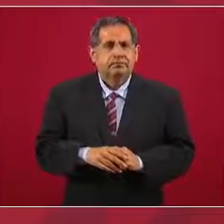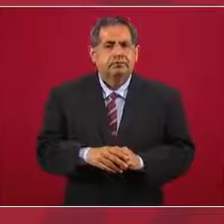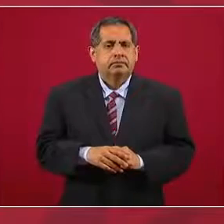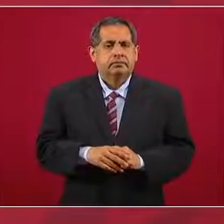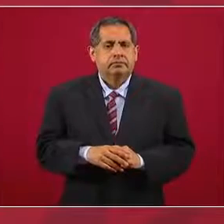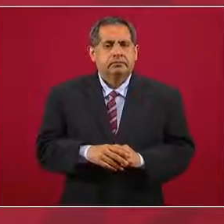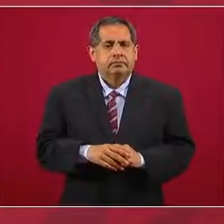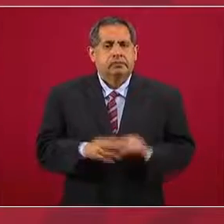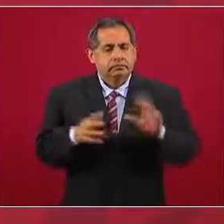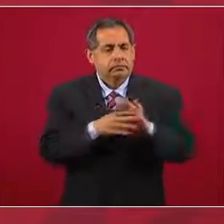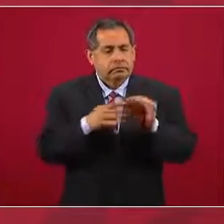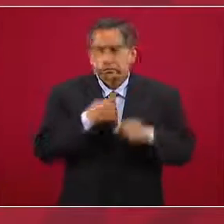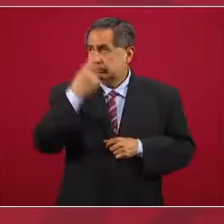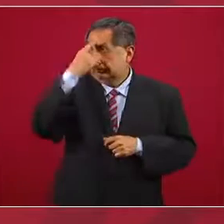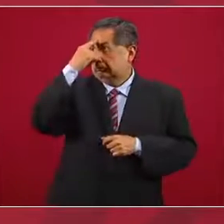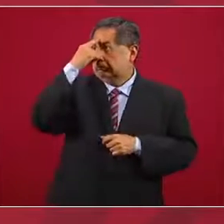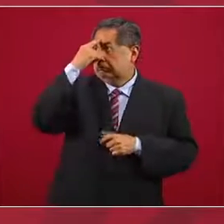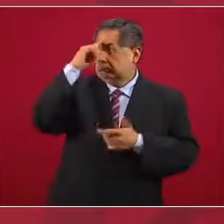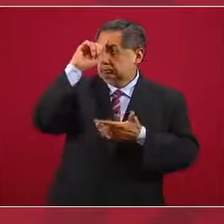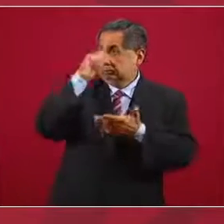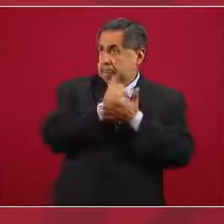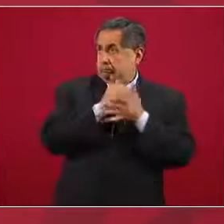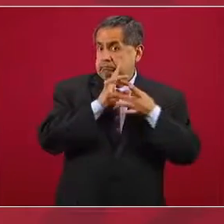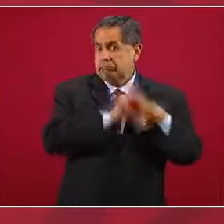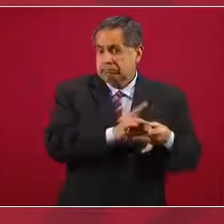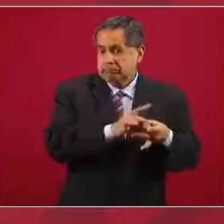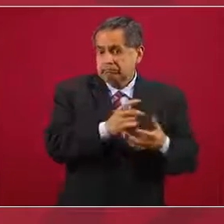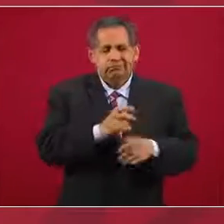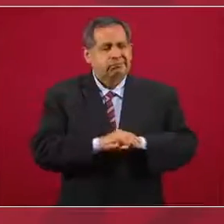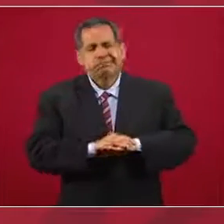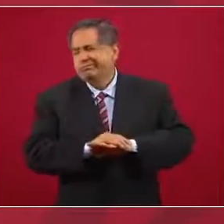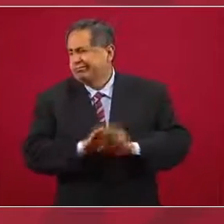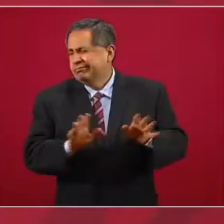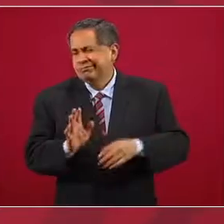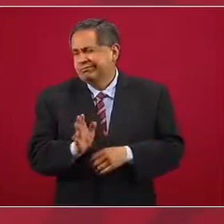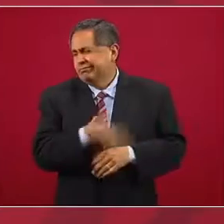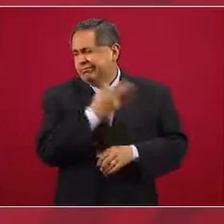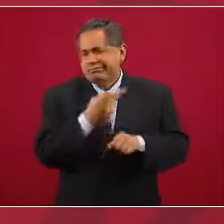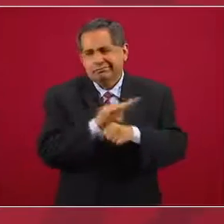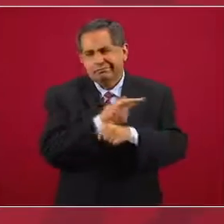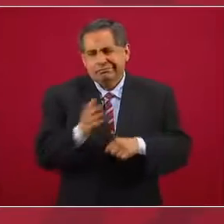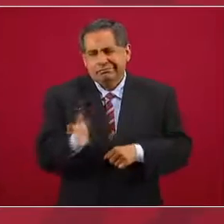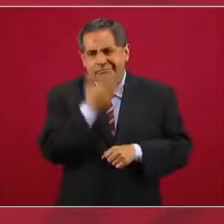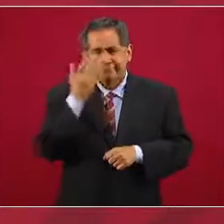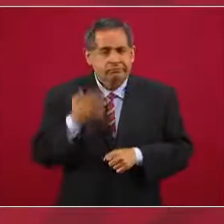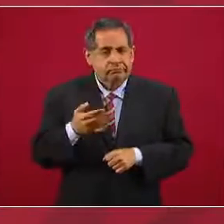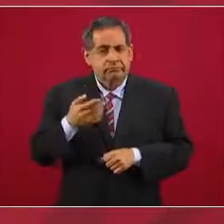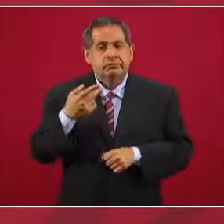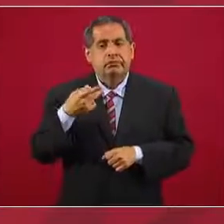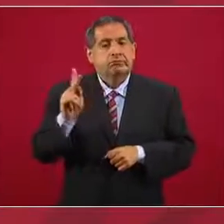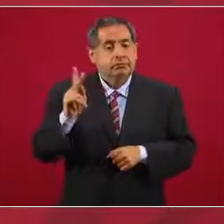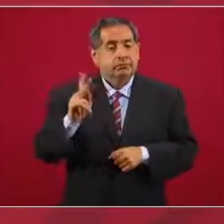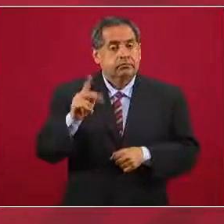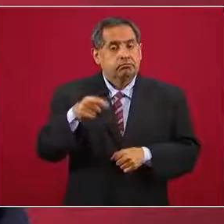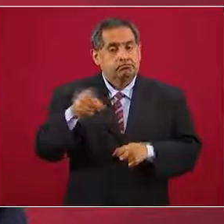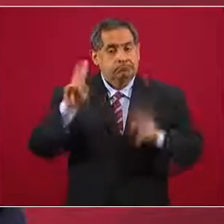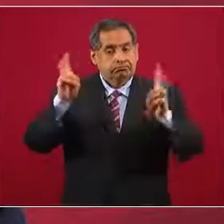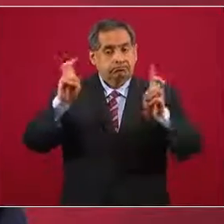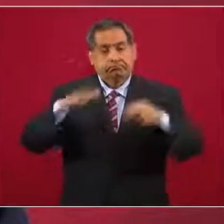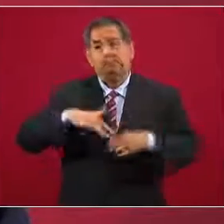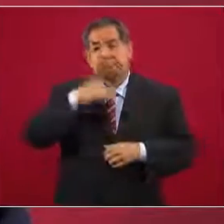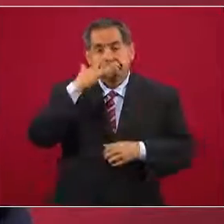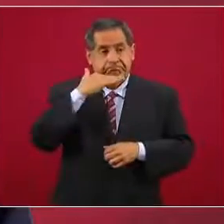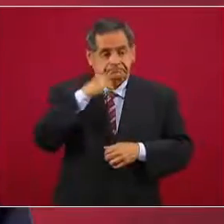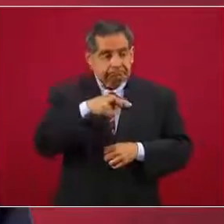no voy a estar anclado en eso, pero sí en el tema de la